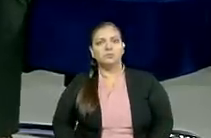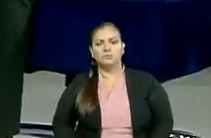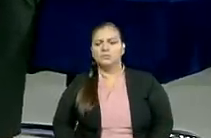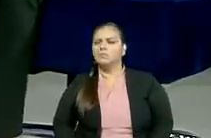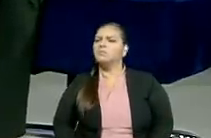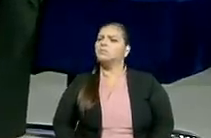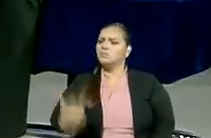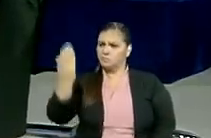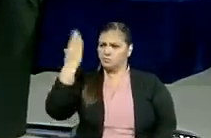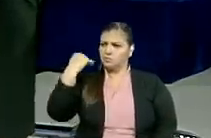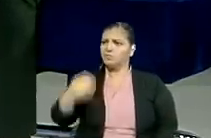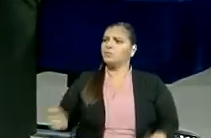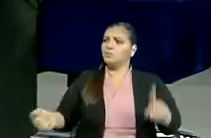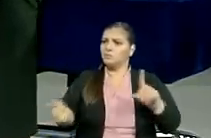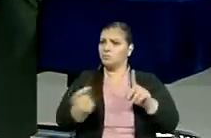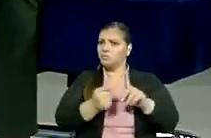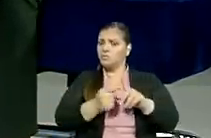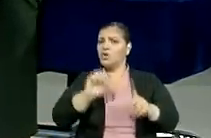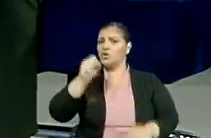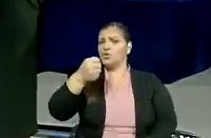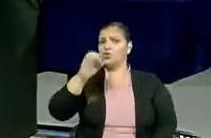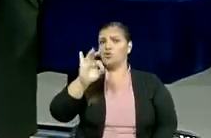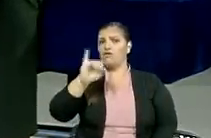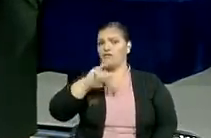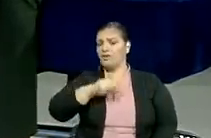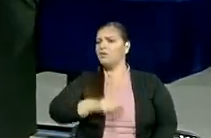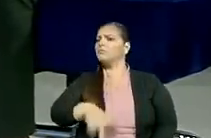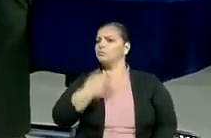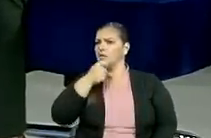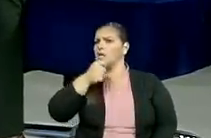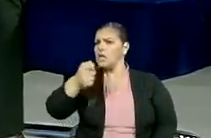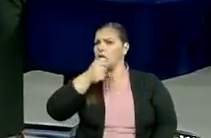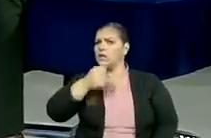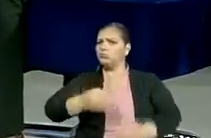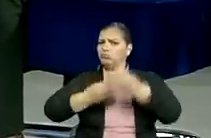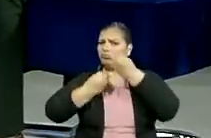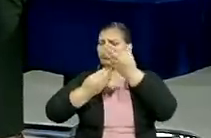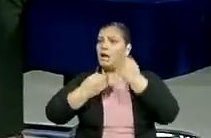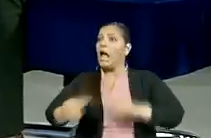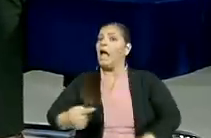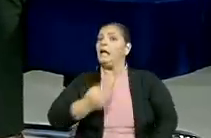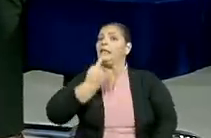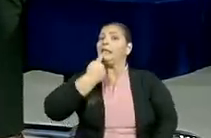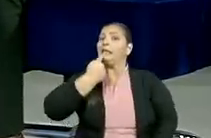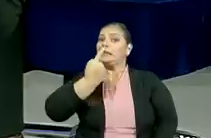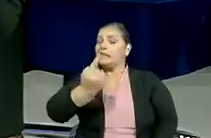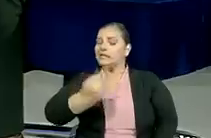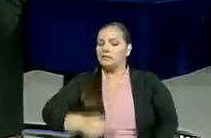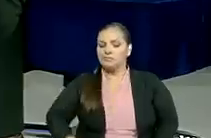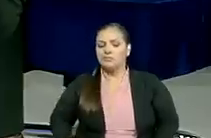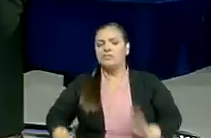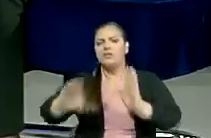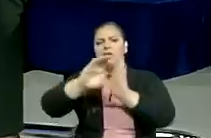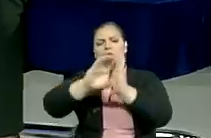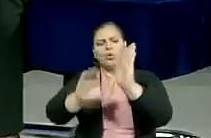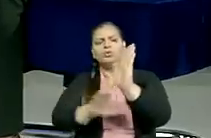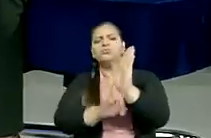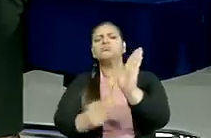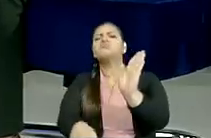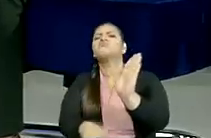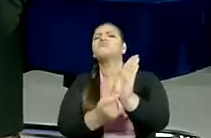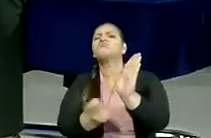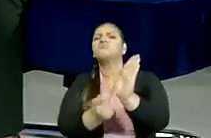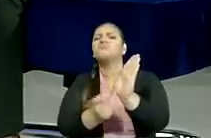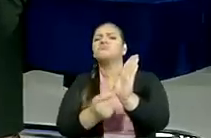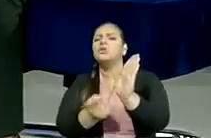enfocada en legislar y fiscalizar. Ahora, ella dio declaraciones a la prensa para que la teleaudiencia y el país la escuche. Dice que en la